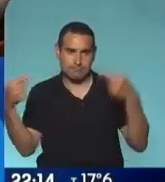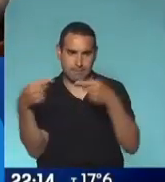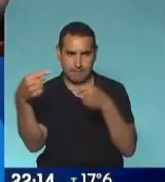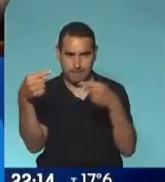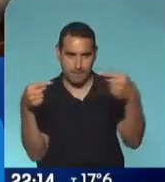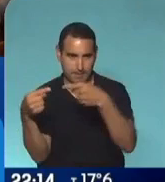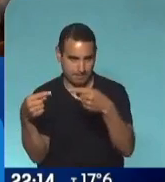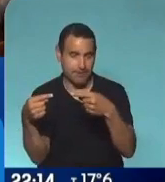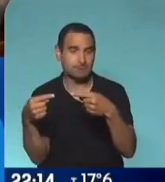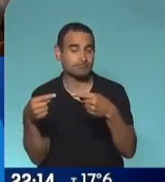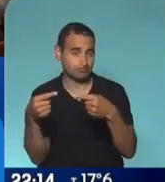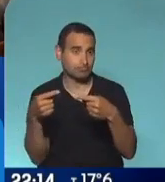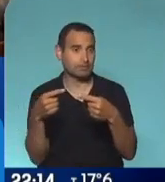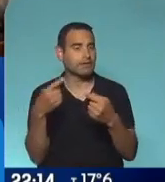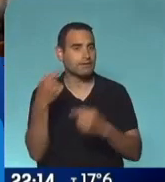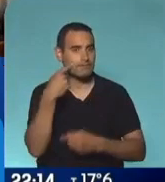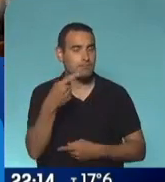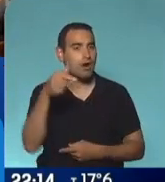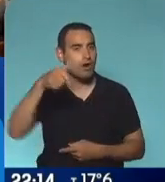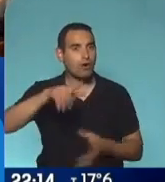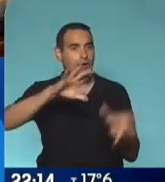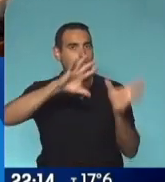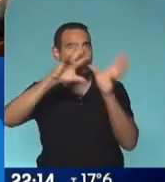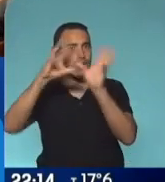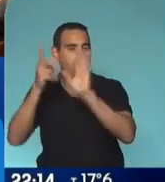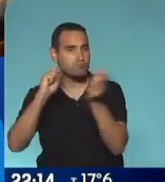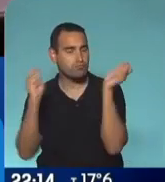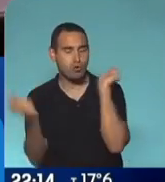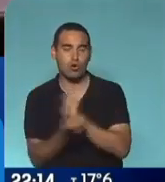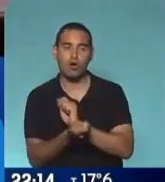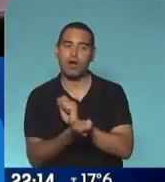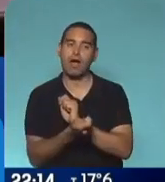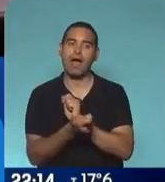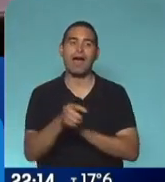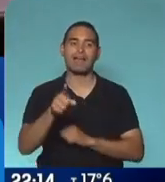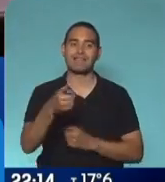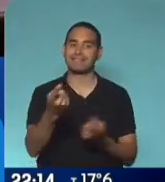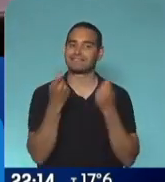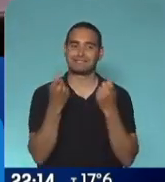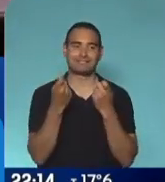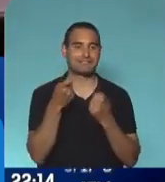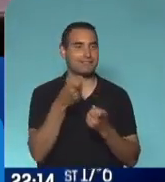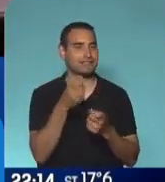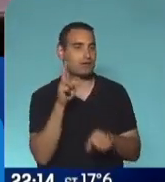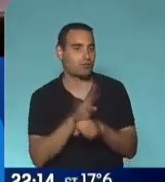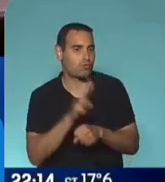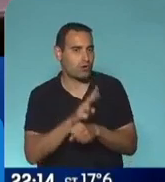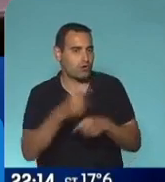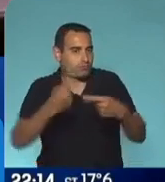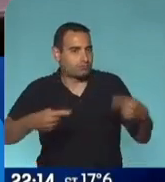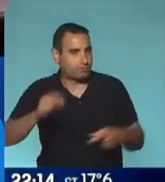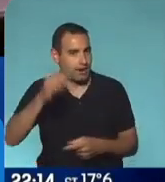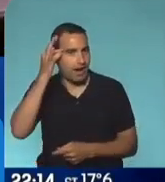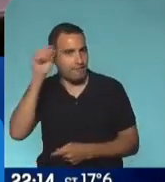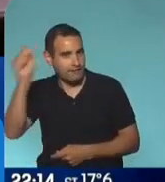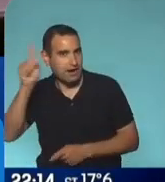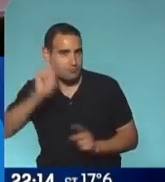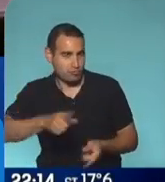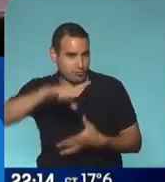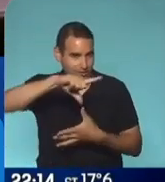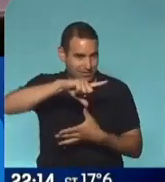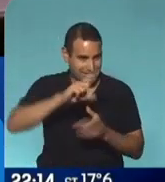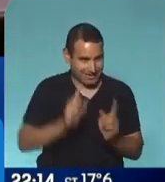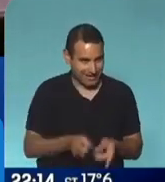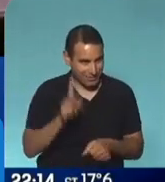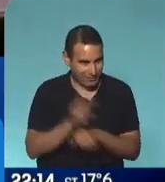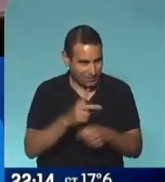sea, esa tensión y lo que es el cambio ambiental global genera una necesidad de controlar recursos de África y también de América Latina. Efectivamente,